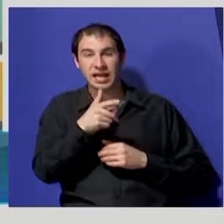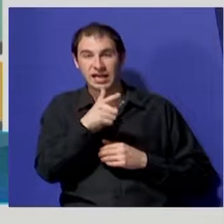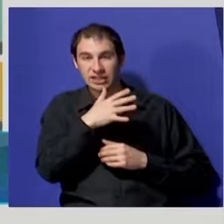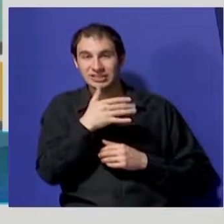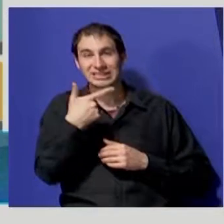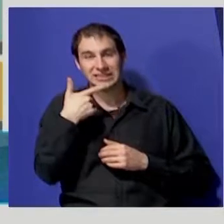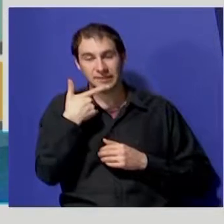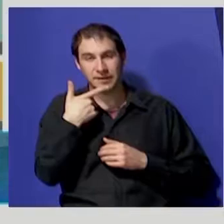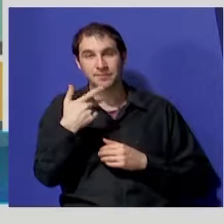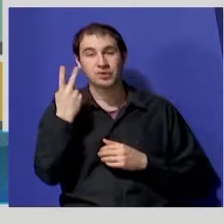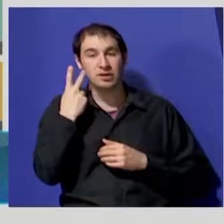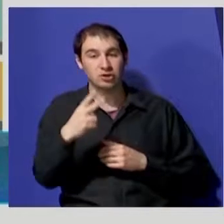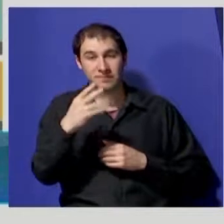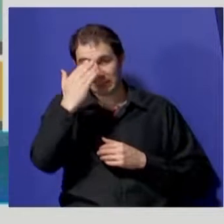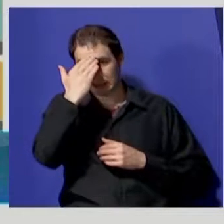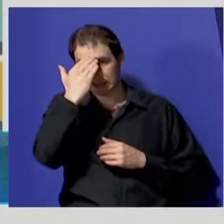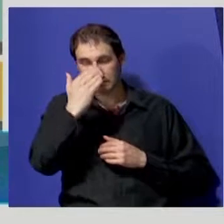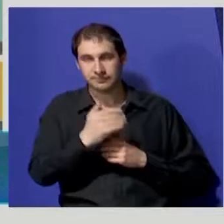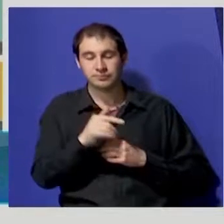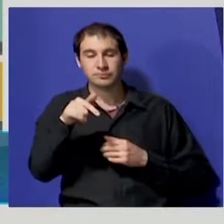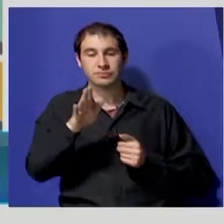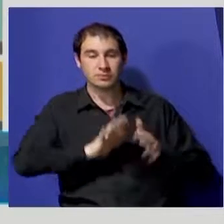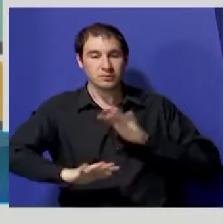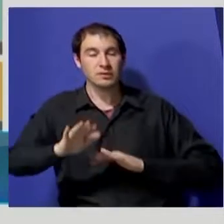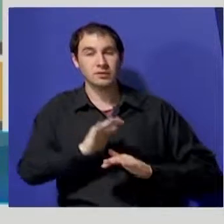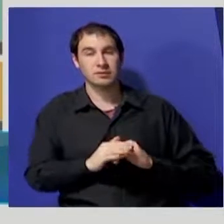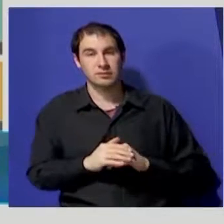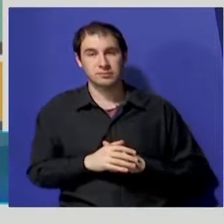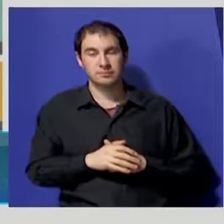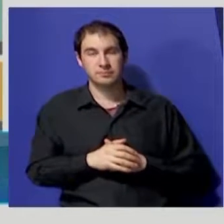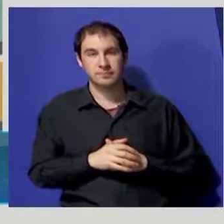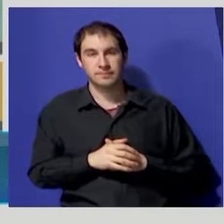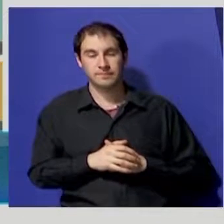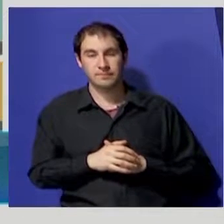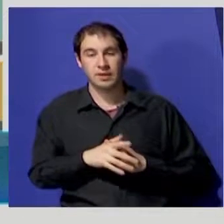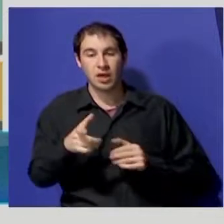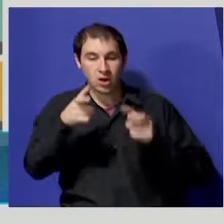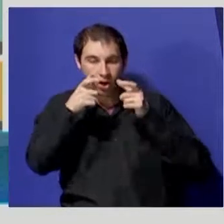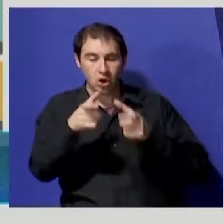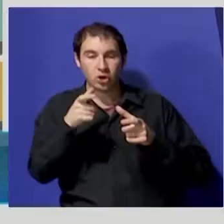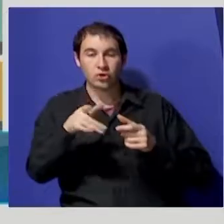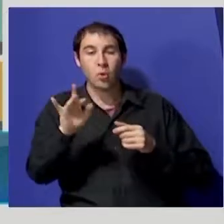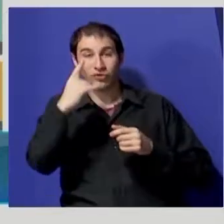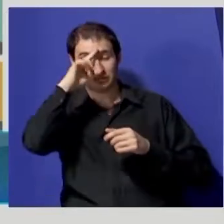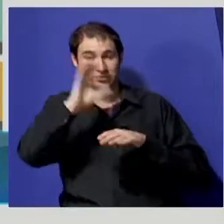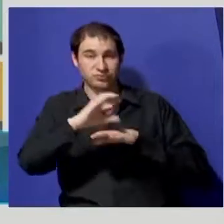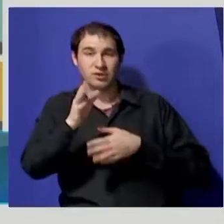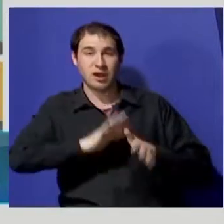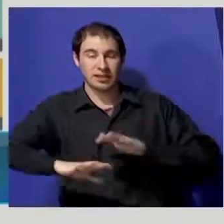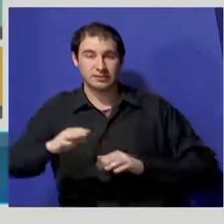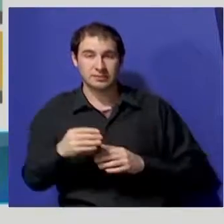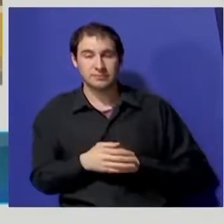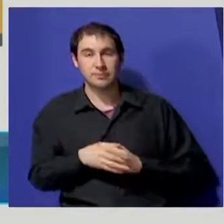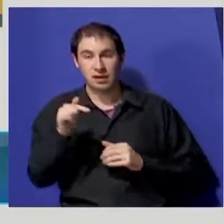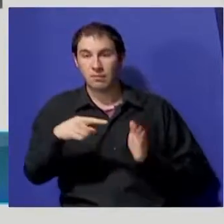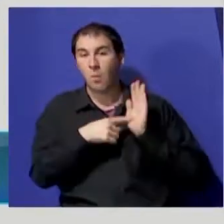septiembre del año 2015, se realizó el monitoreo monitoreo por la Universidad Nacional de Cuyo y